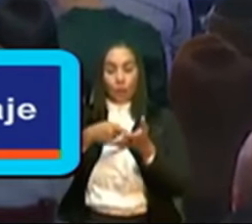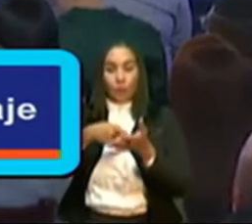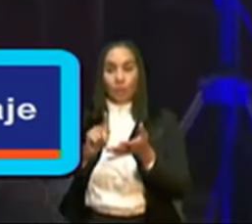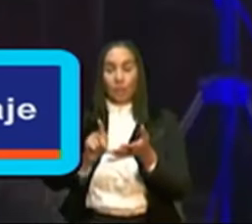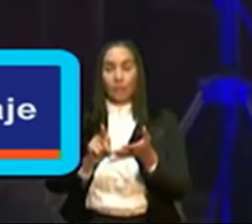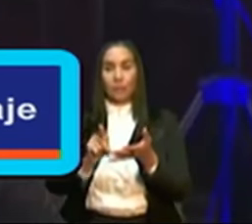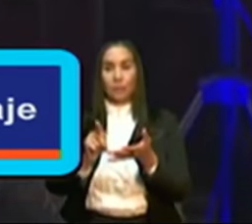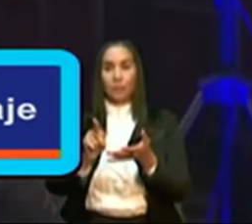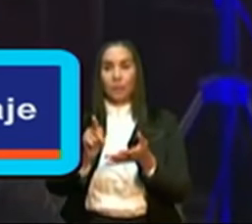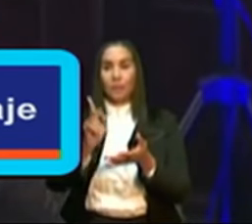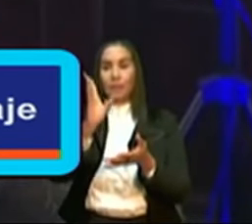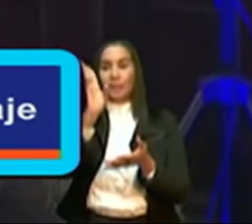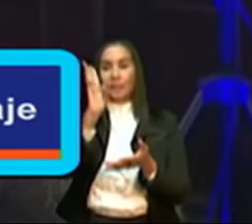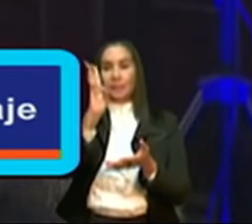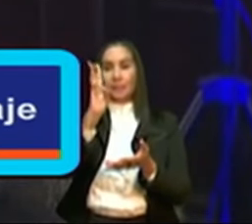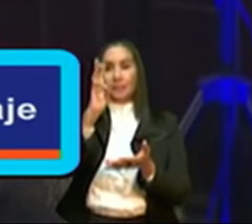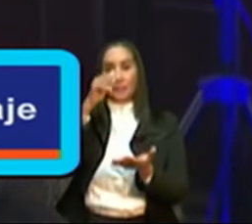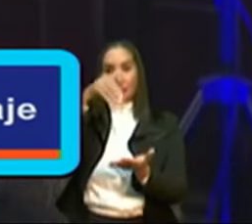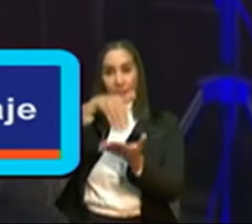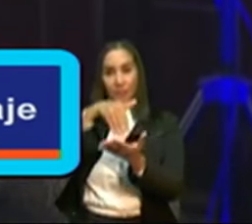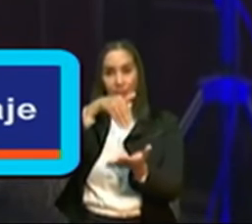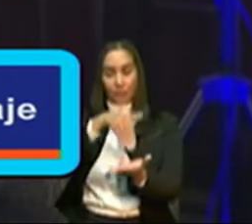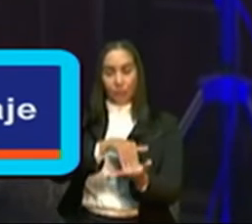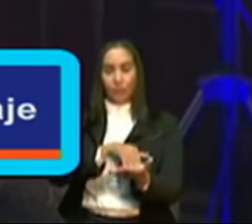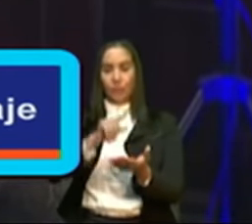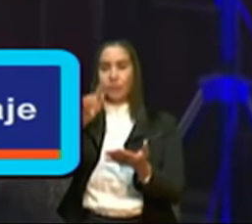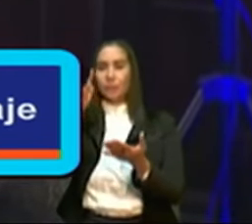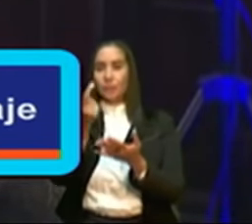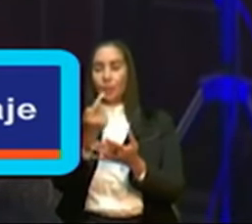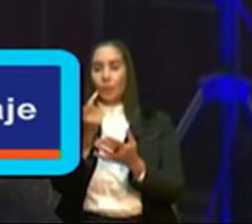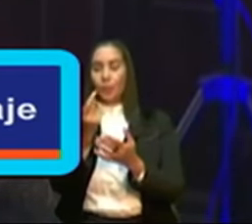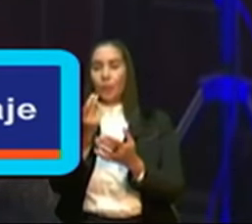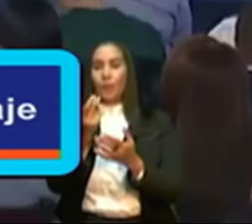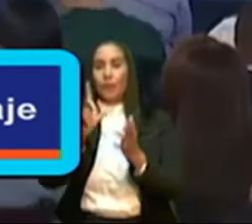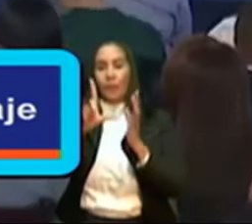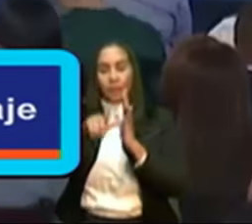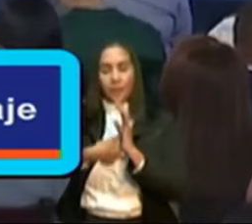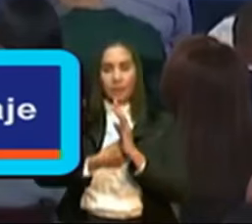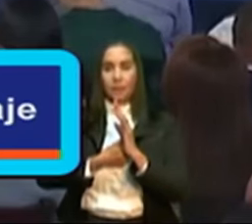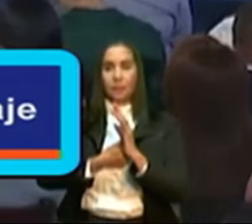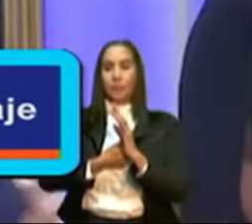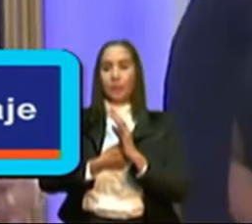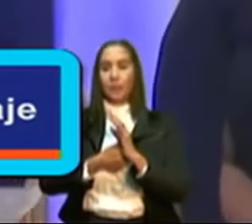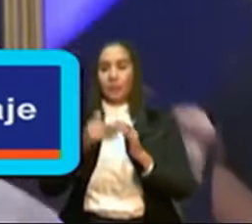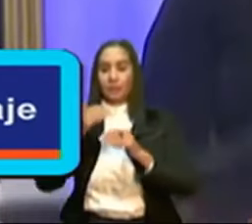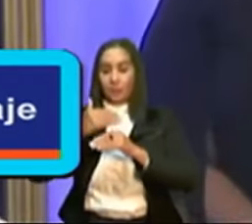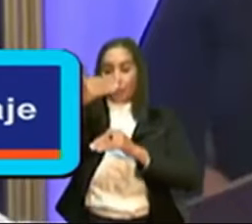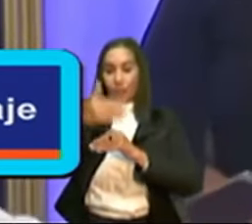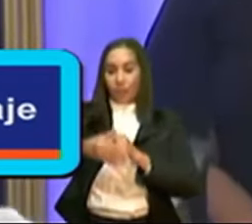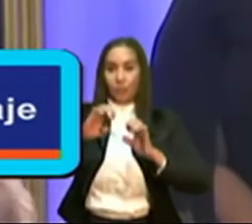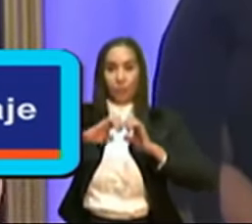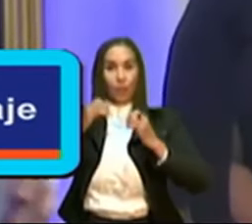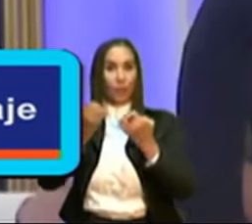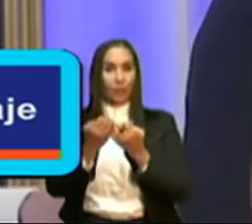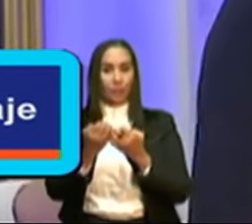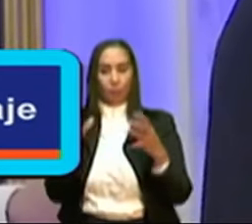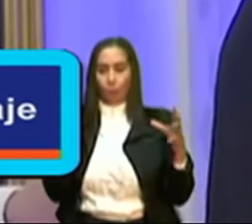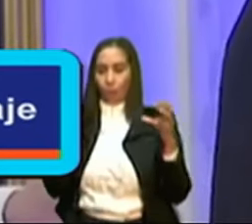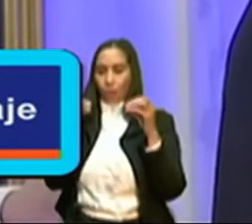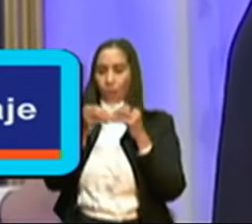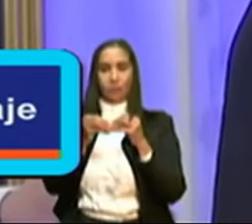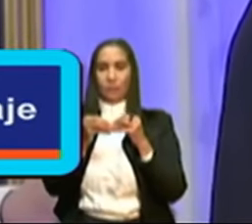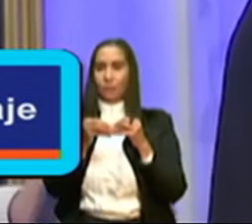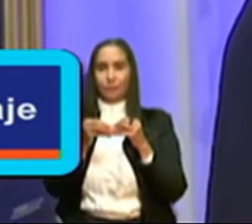se adjudicó por 6 mil millones de pesos, pero solo la obra civil, y después en una adenda se pusieron los equipos. Nunca se licitaron